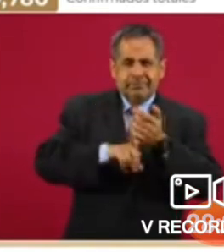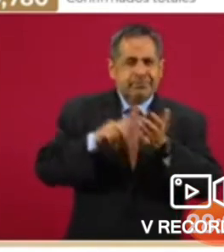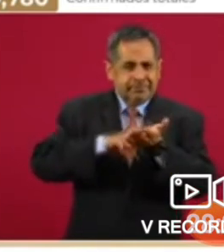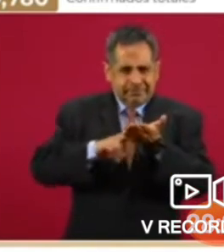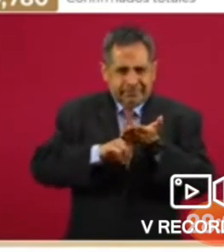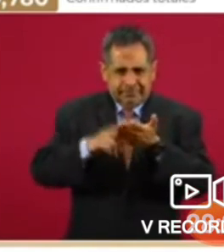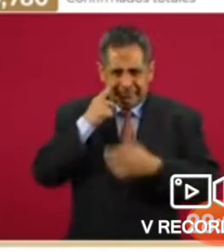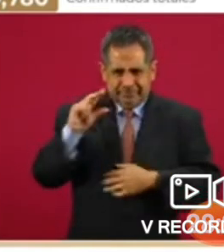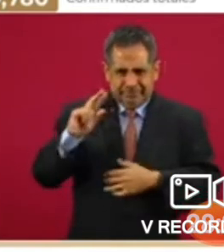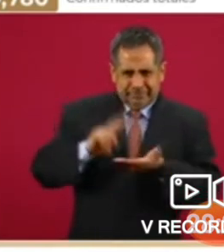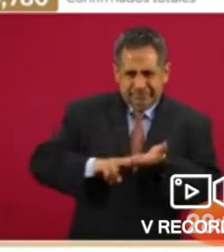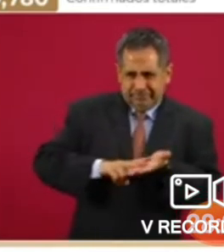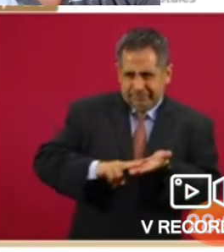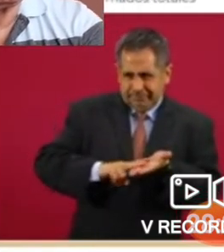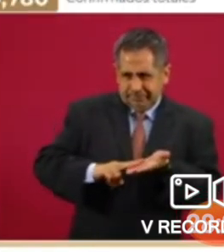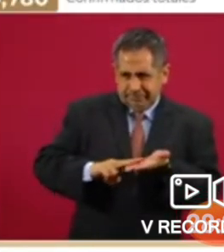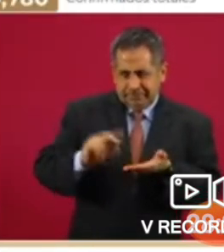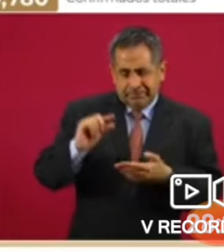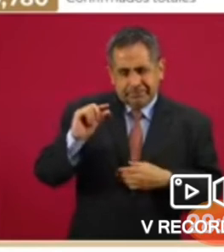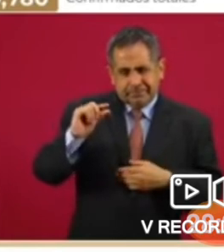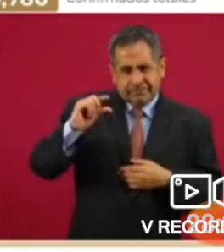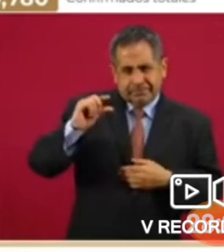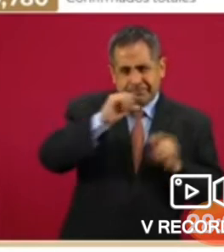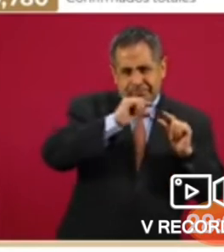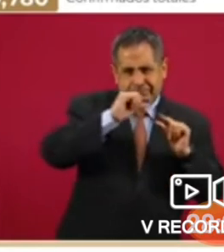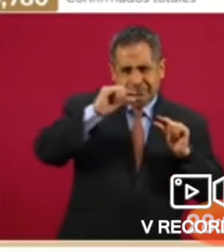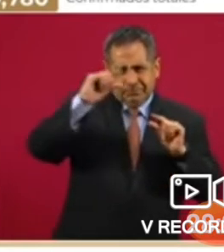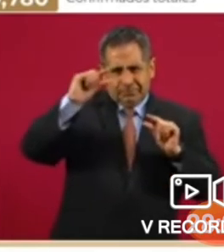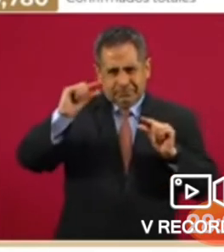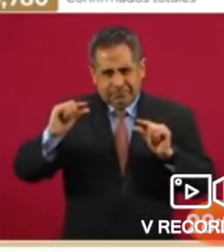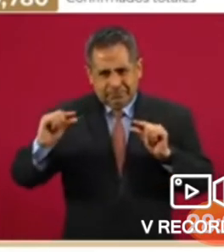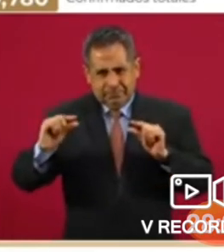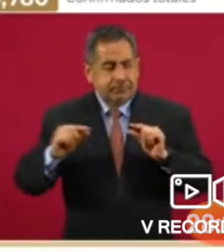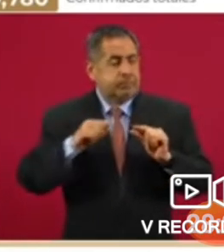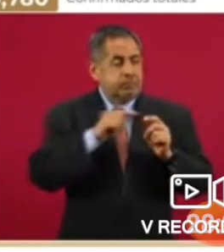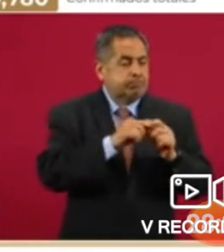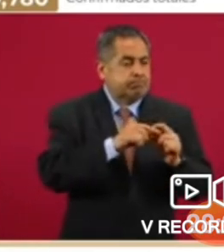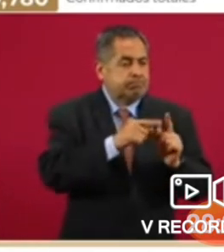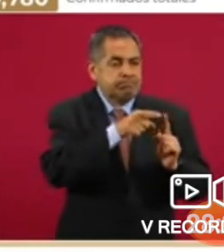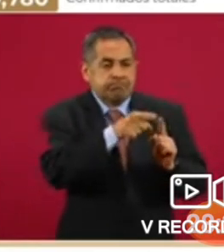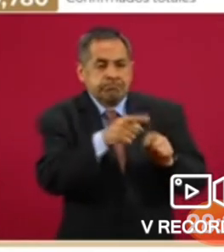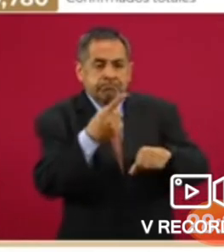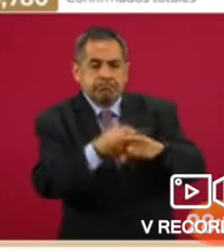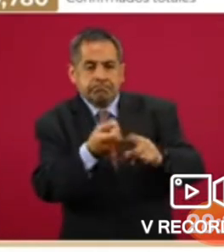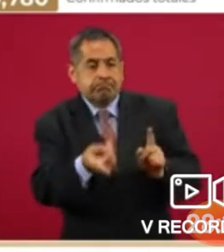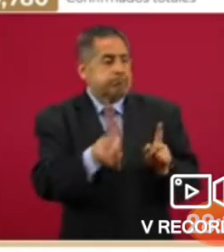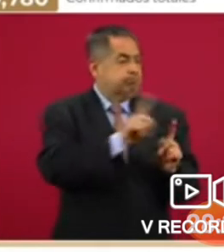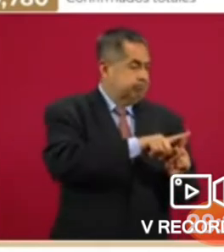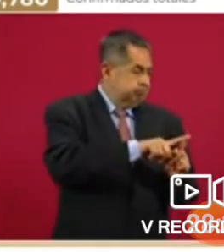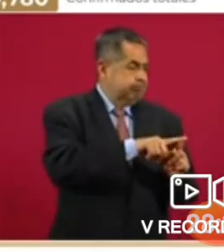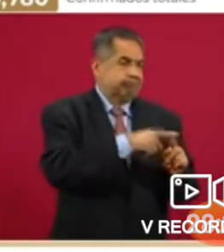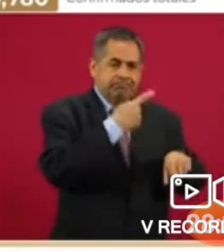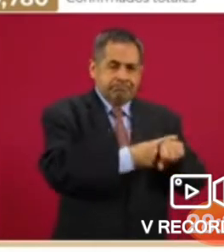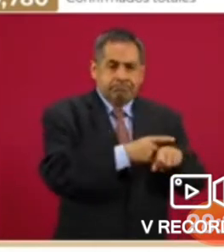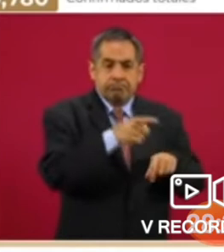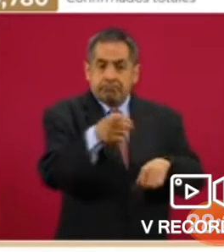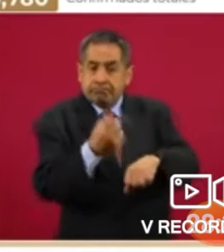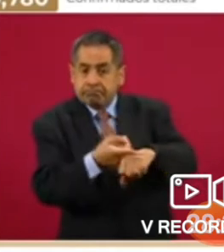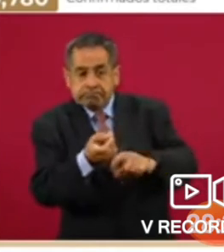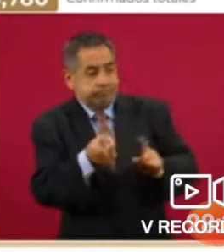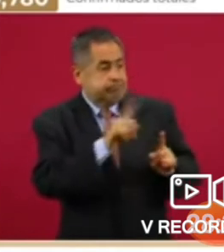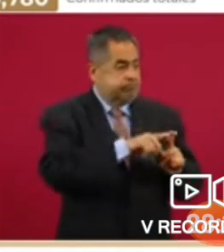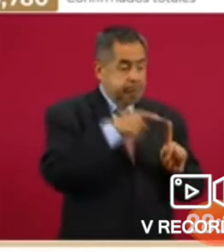color verde claro, son los casos que fueron confirmados por asociación epidemiológica. Por asociación epidemiológica.